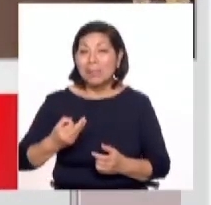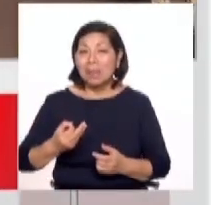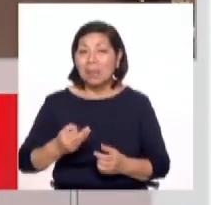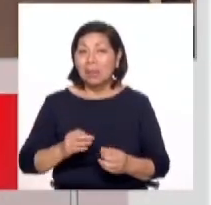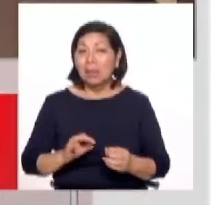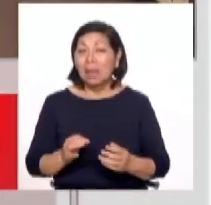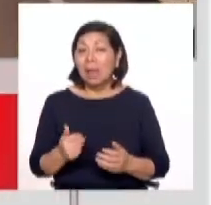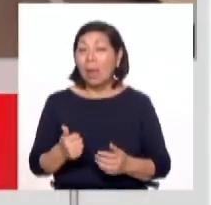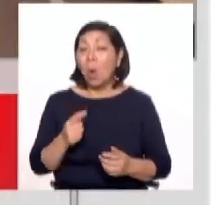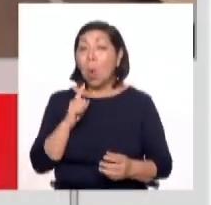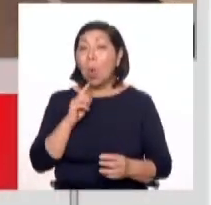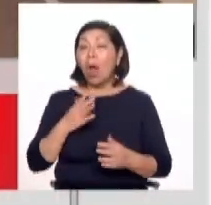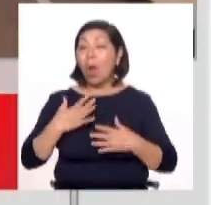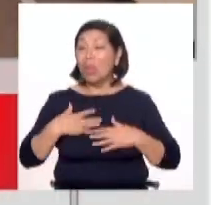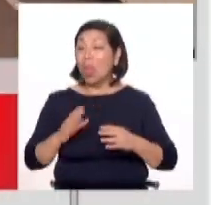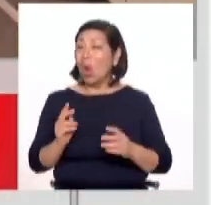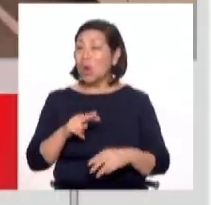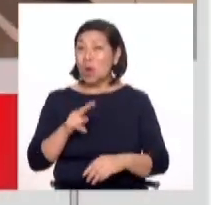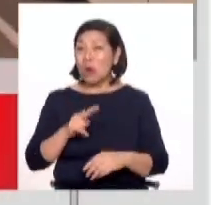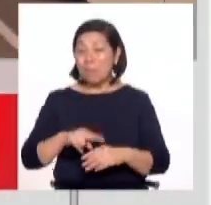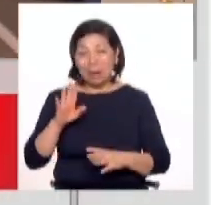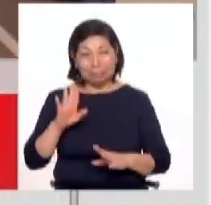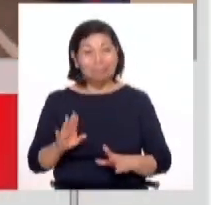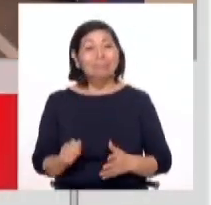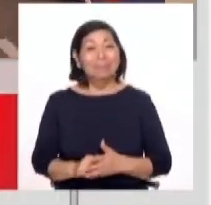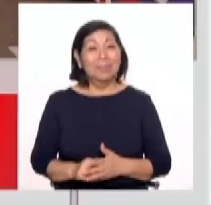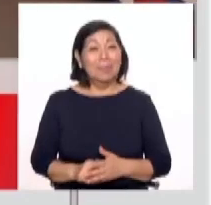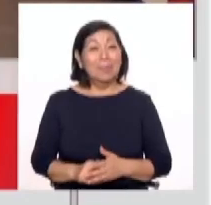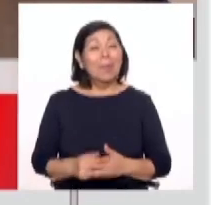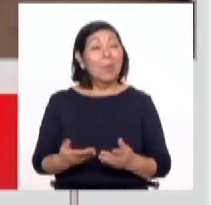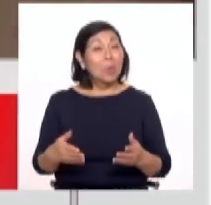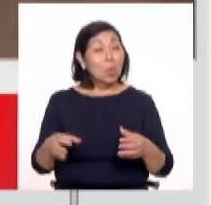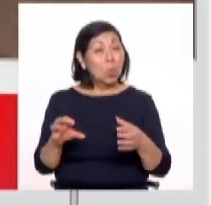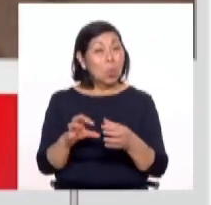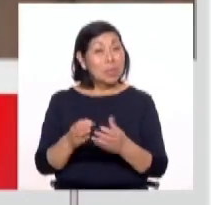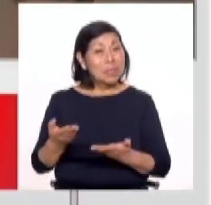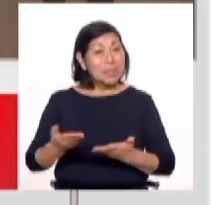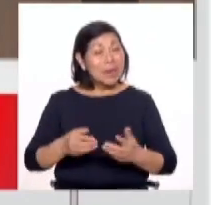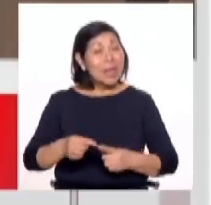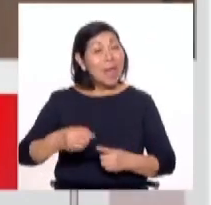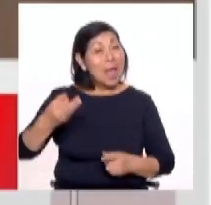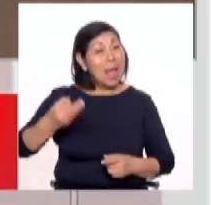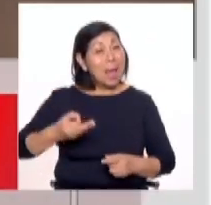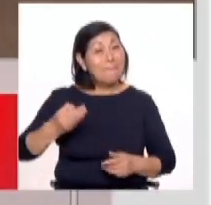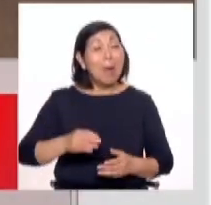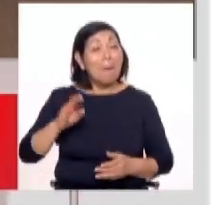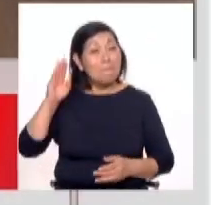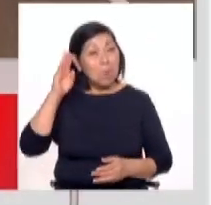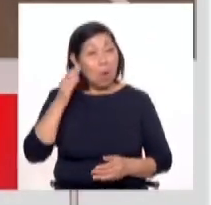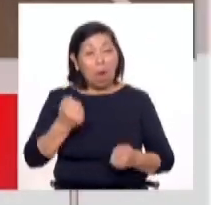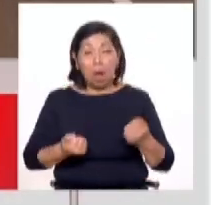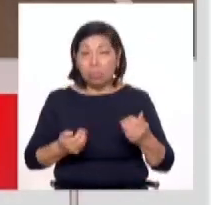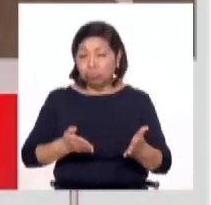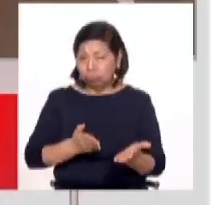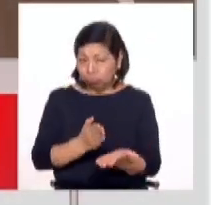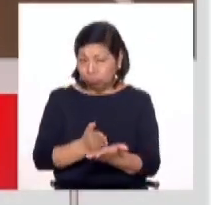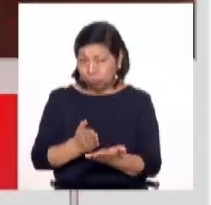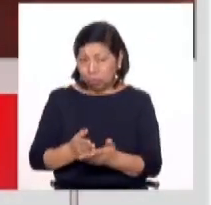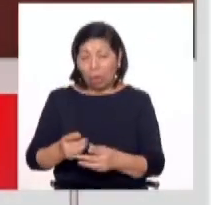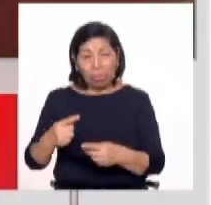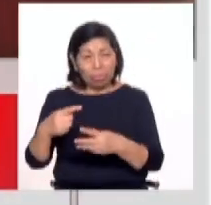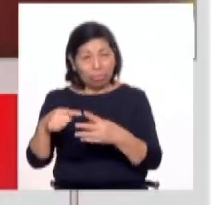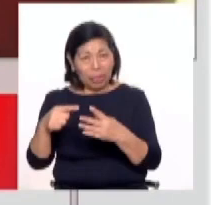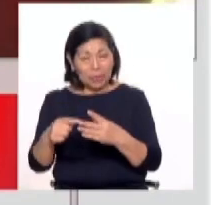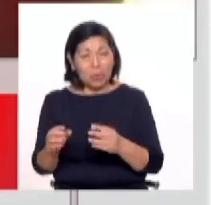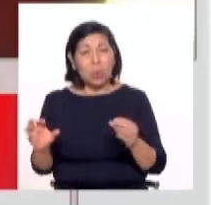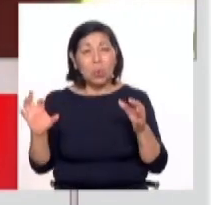la Unidad Terna, Extranjería, la Comisaría de Petit Wars, la Unidad de Servicios Especiales especiales, la policía de tránsito, el escuadrón de